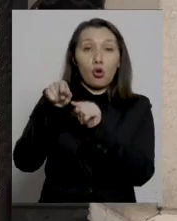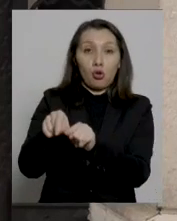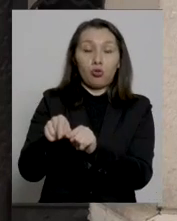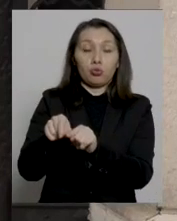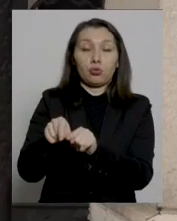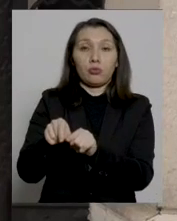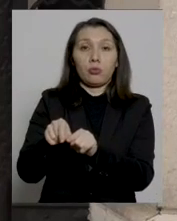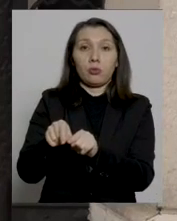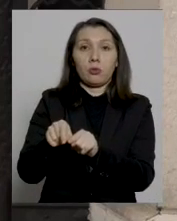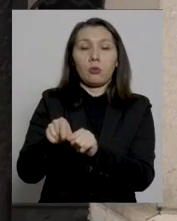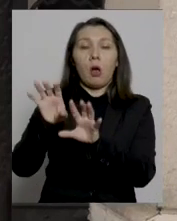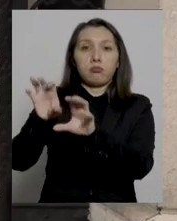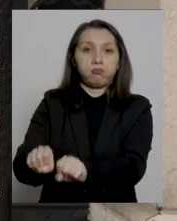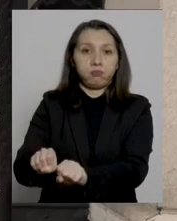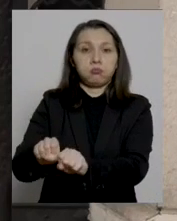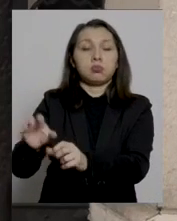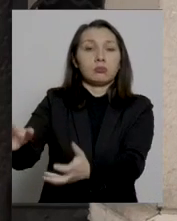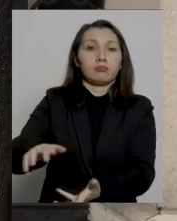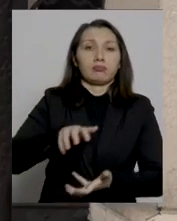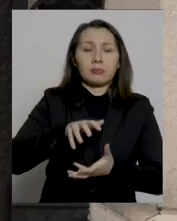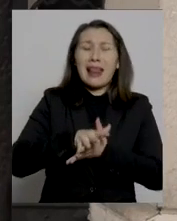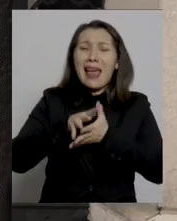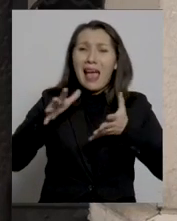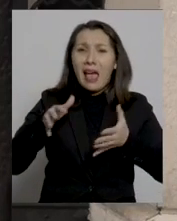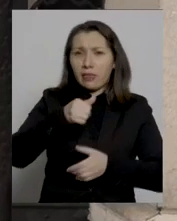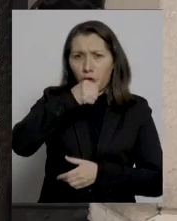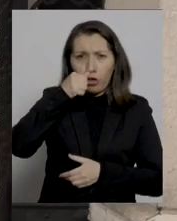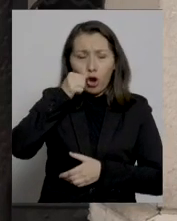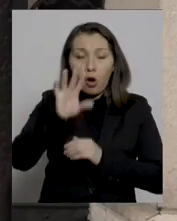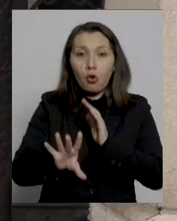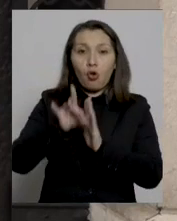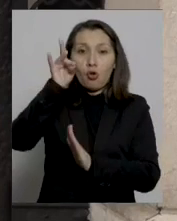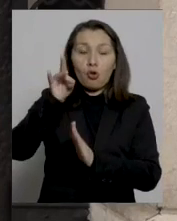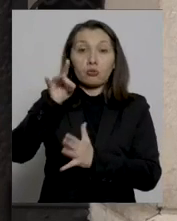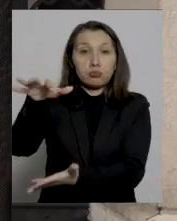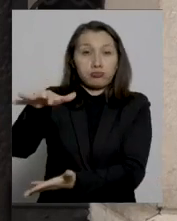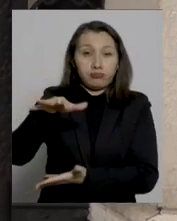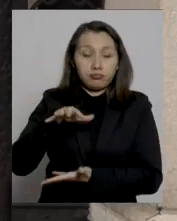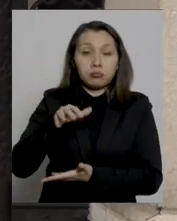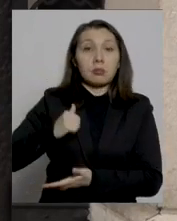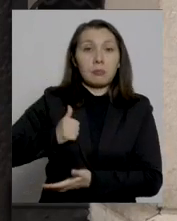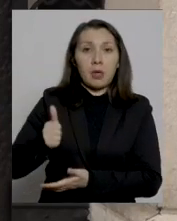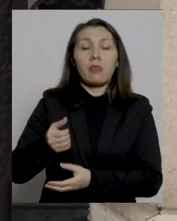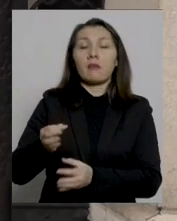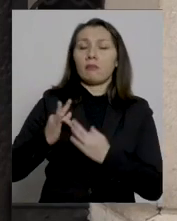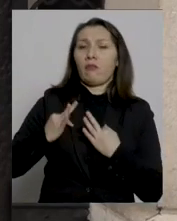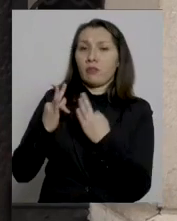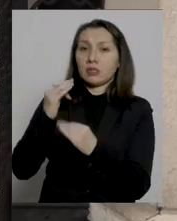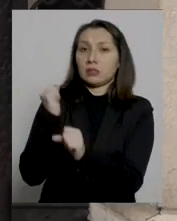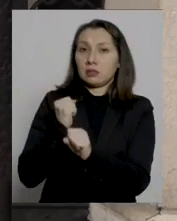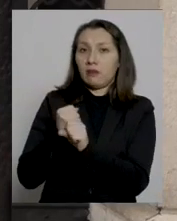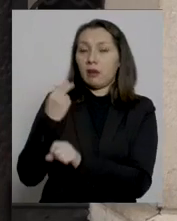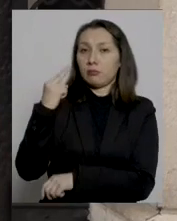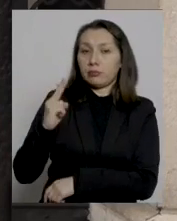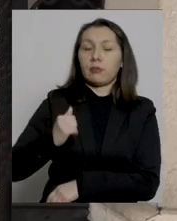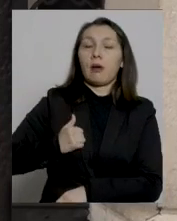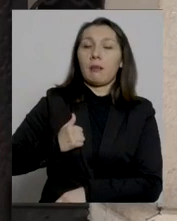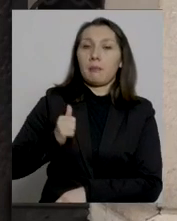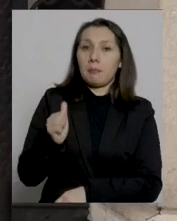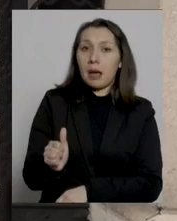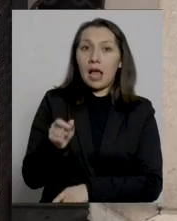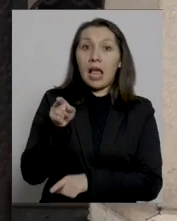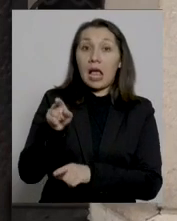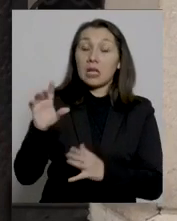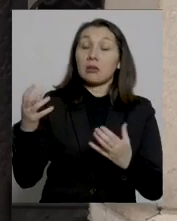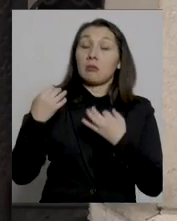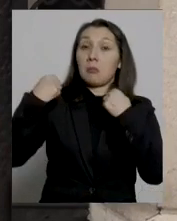una incautación o decomiso de una enorme cantidad de droga, y por lo tanto felicito el trabajo de la Policía de Investigaciones por